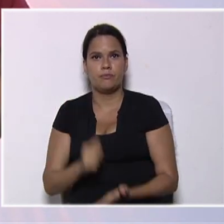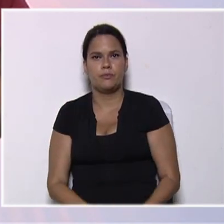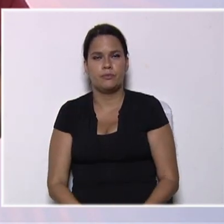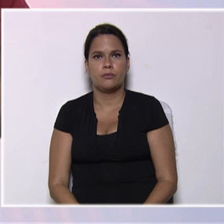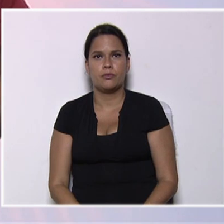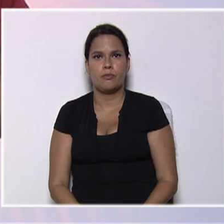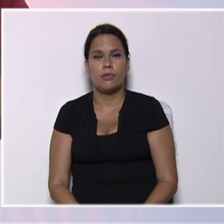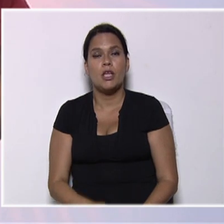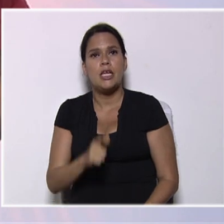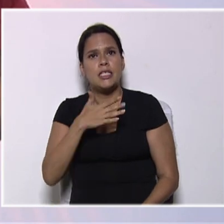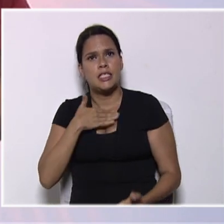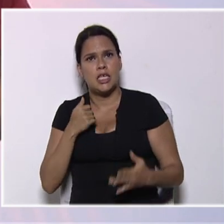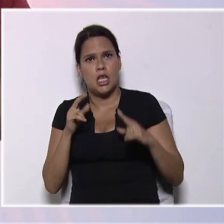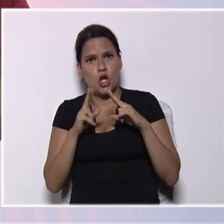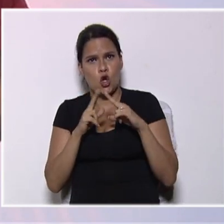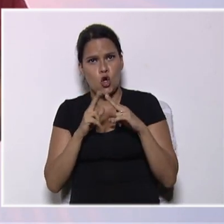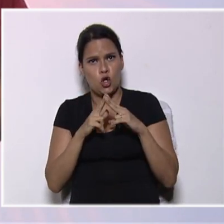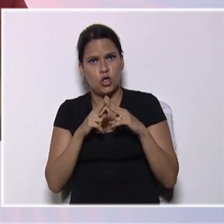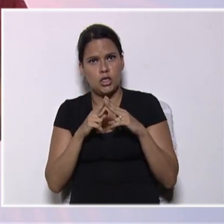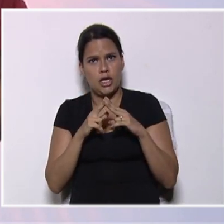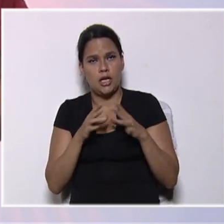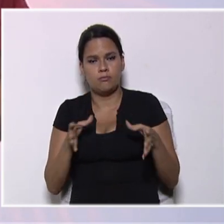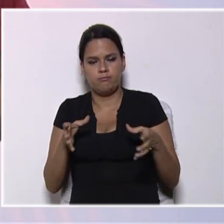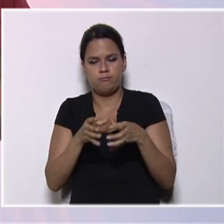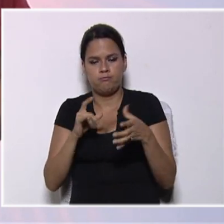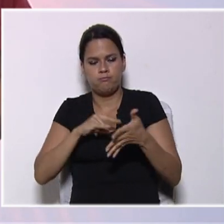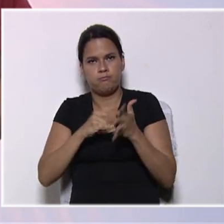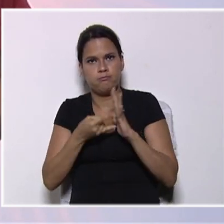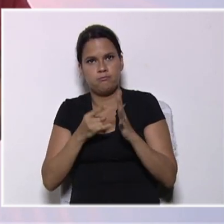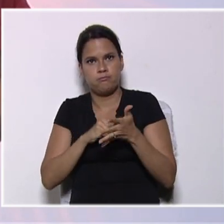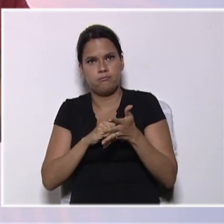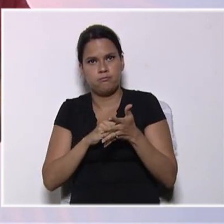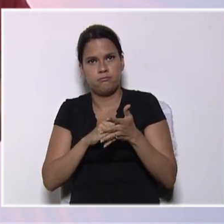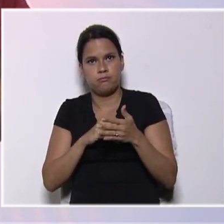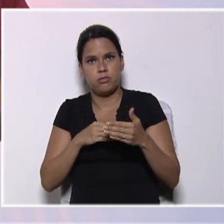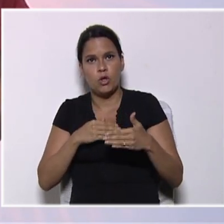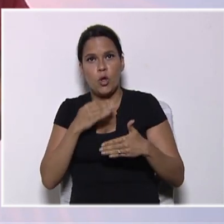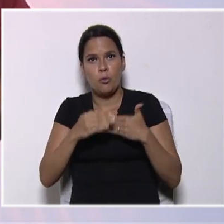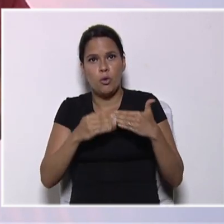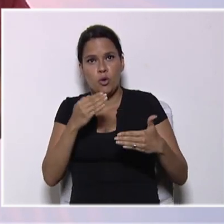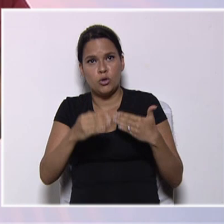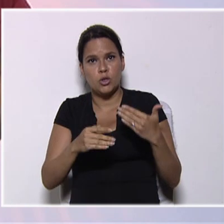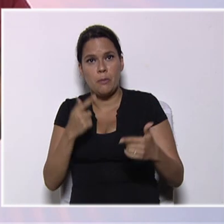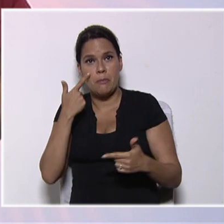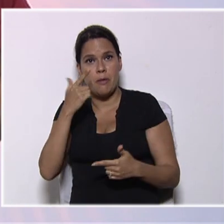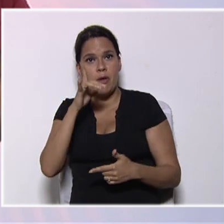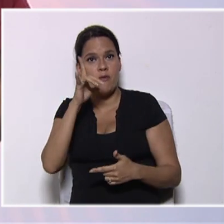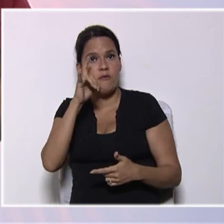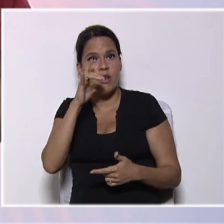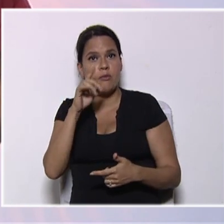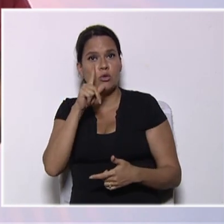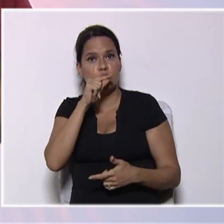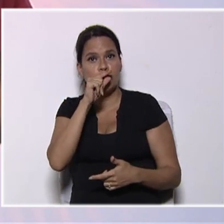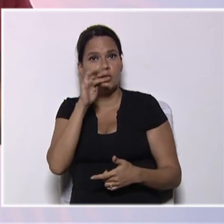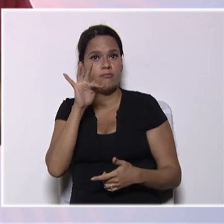@vivetvoficial1. Si quieres conocer al equipo técnico de producción de Cada Familia Una Escuela, visítame en Instagram, Facebook y Twitter,